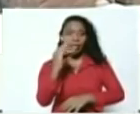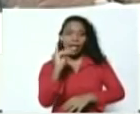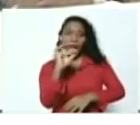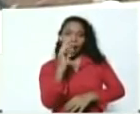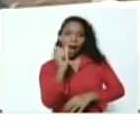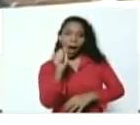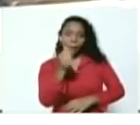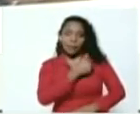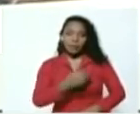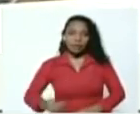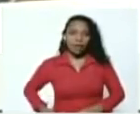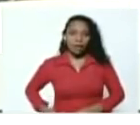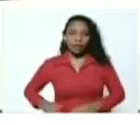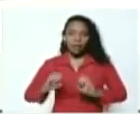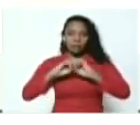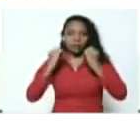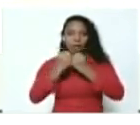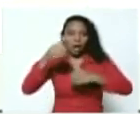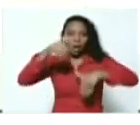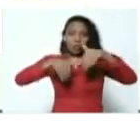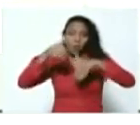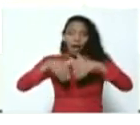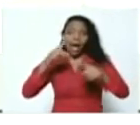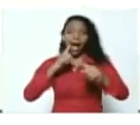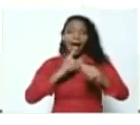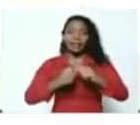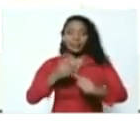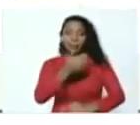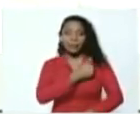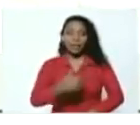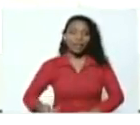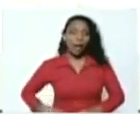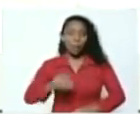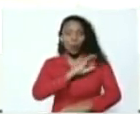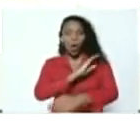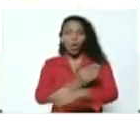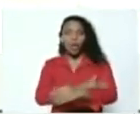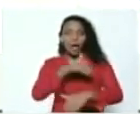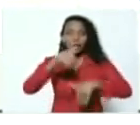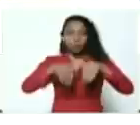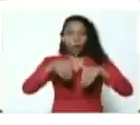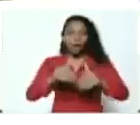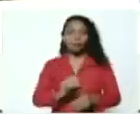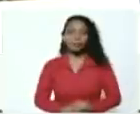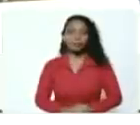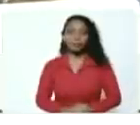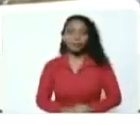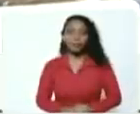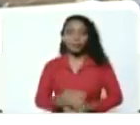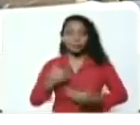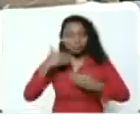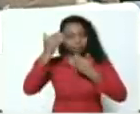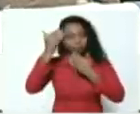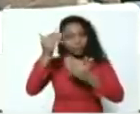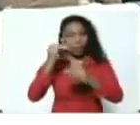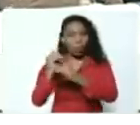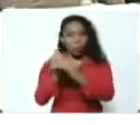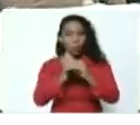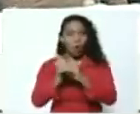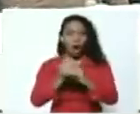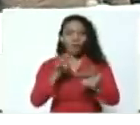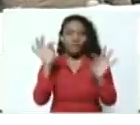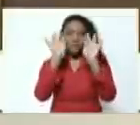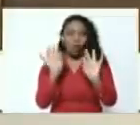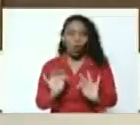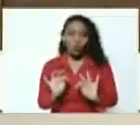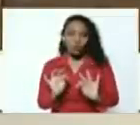presidenta de la Sala Electoral, expresidenta del Poder Electoral. Mis saludos igualmente